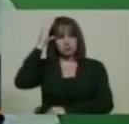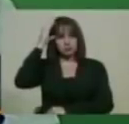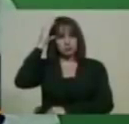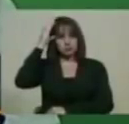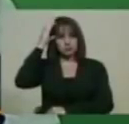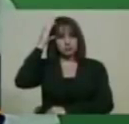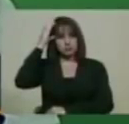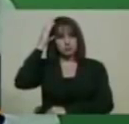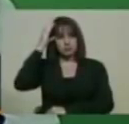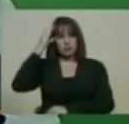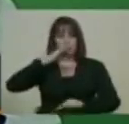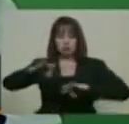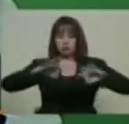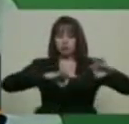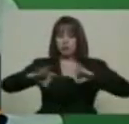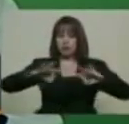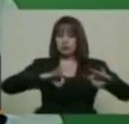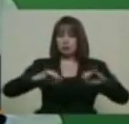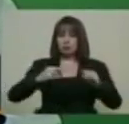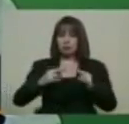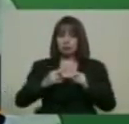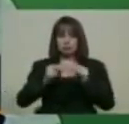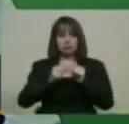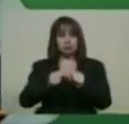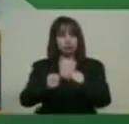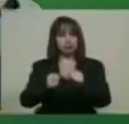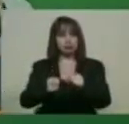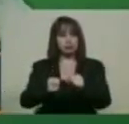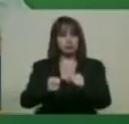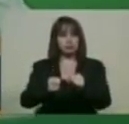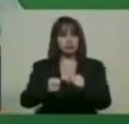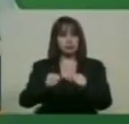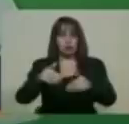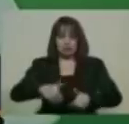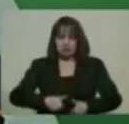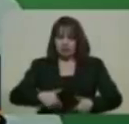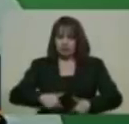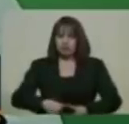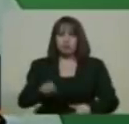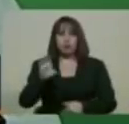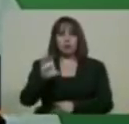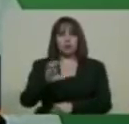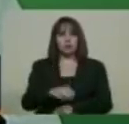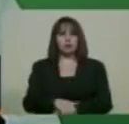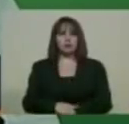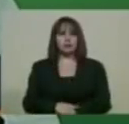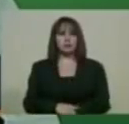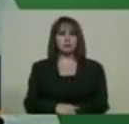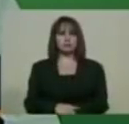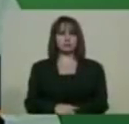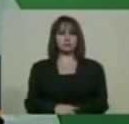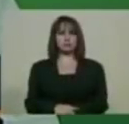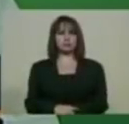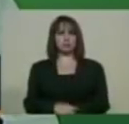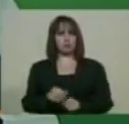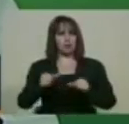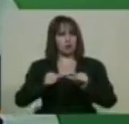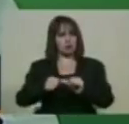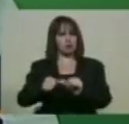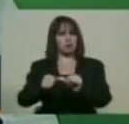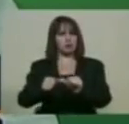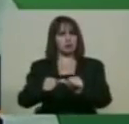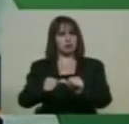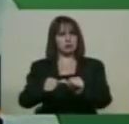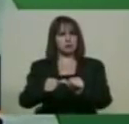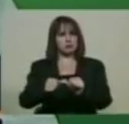para eso es su preparación permanente, para eso ustedes se sacrifican por la patria, porque si hay una carrera que